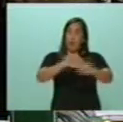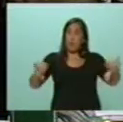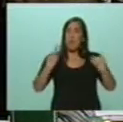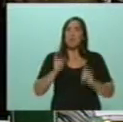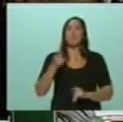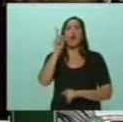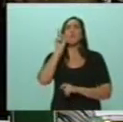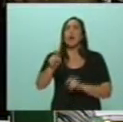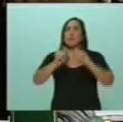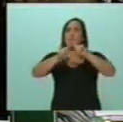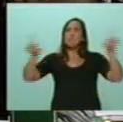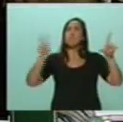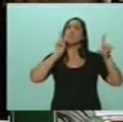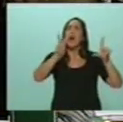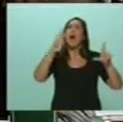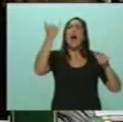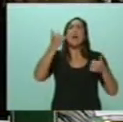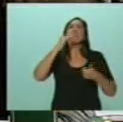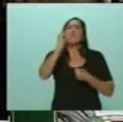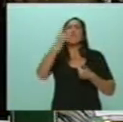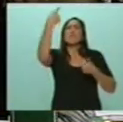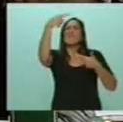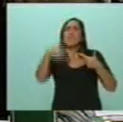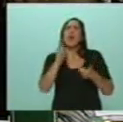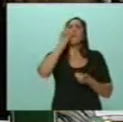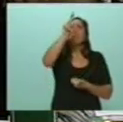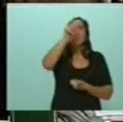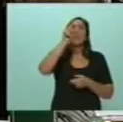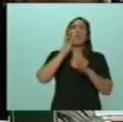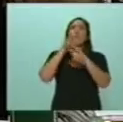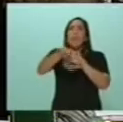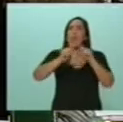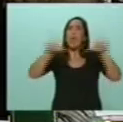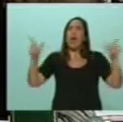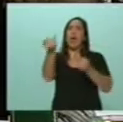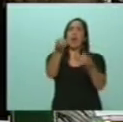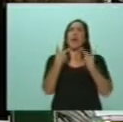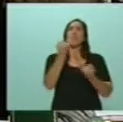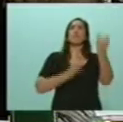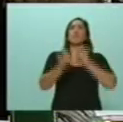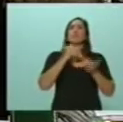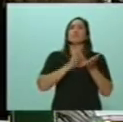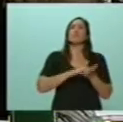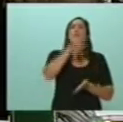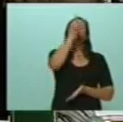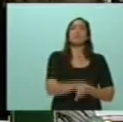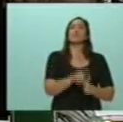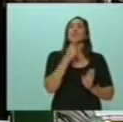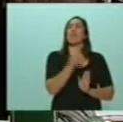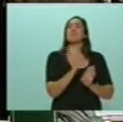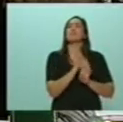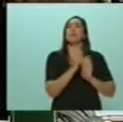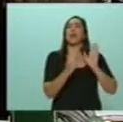ver distintos tipos de información para poder ingresar. Información por el tipo de ayuda y titulares. Cuando digo